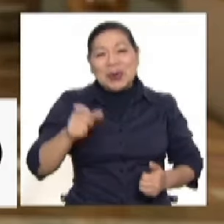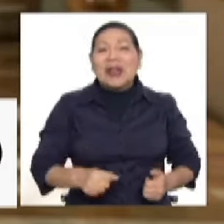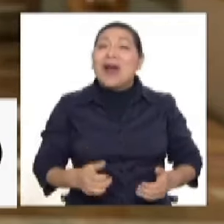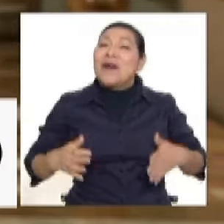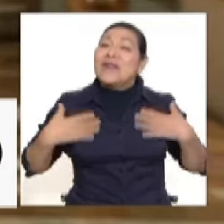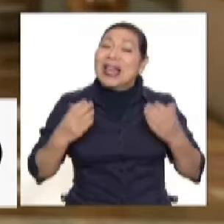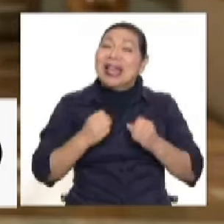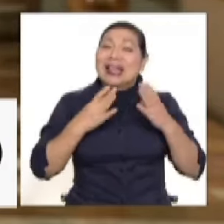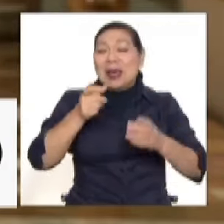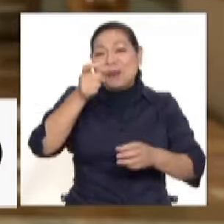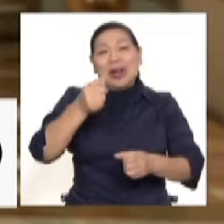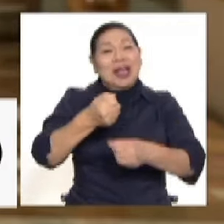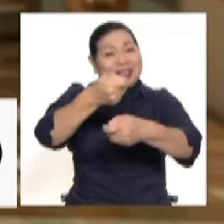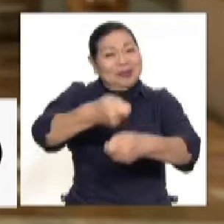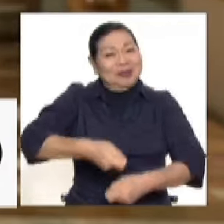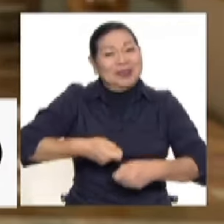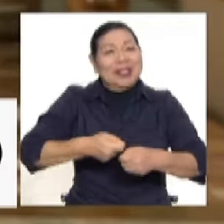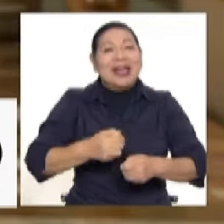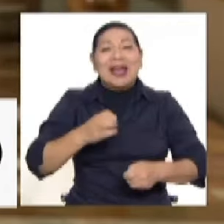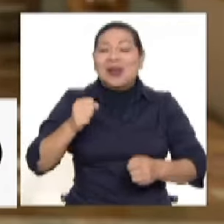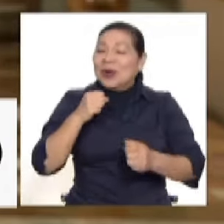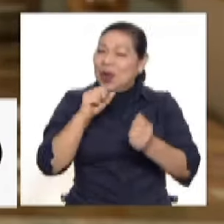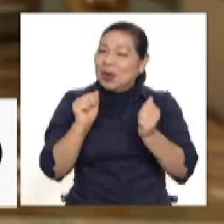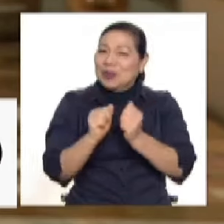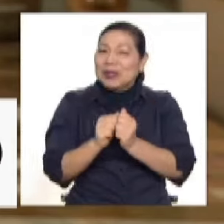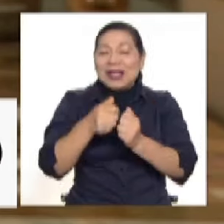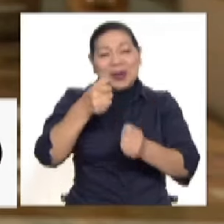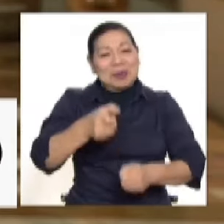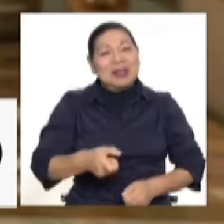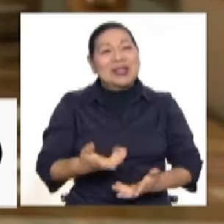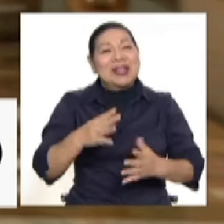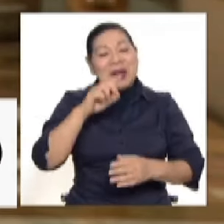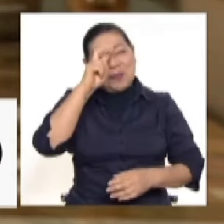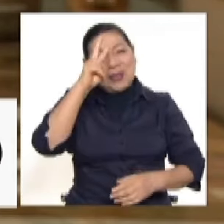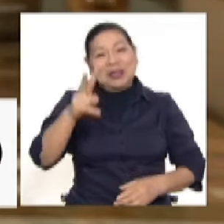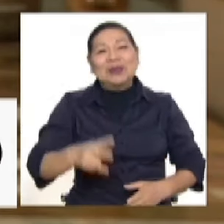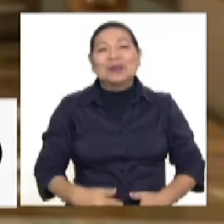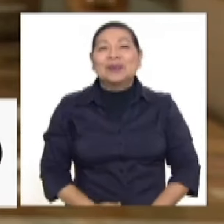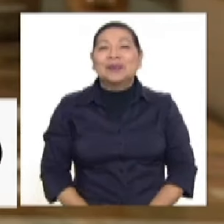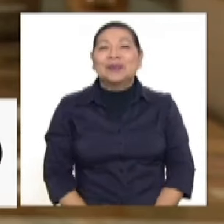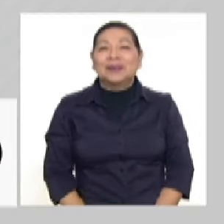Feliz Día del Campesino, Causachum, Campesino del Perú.